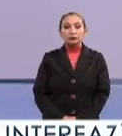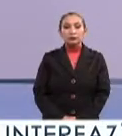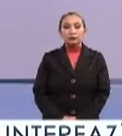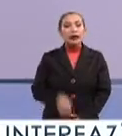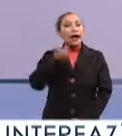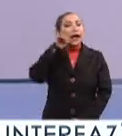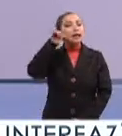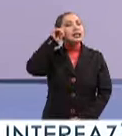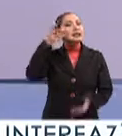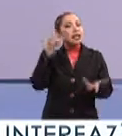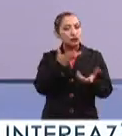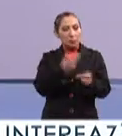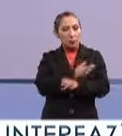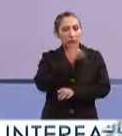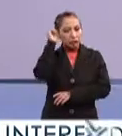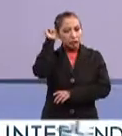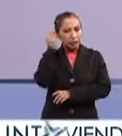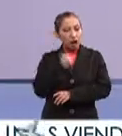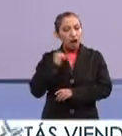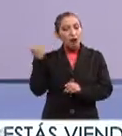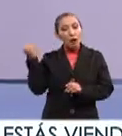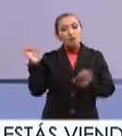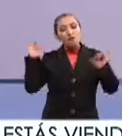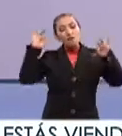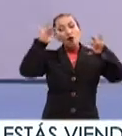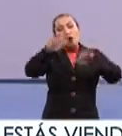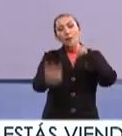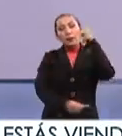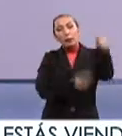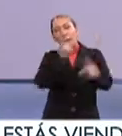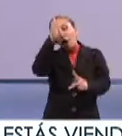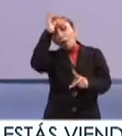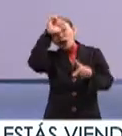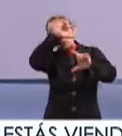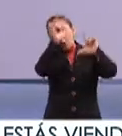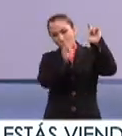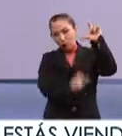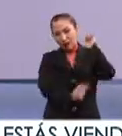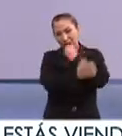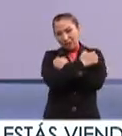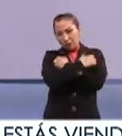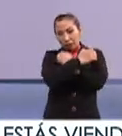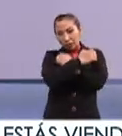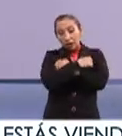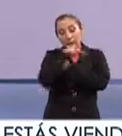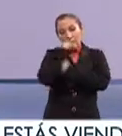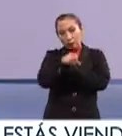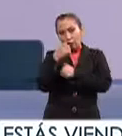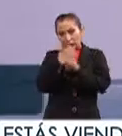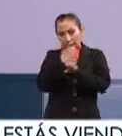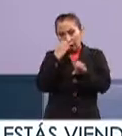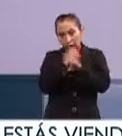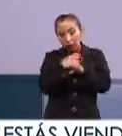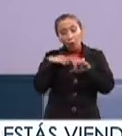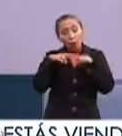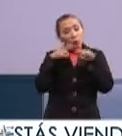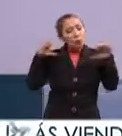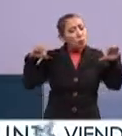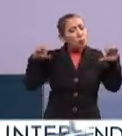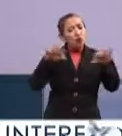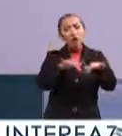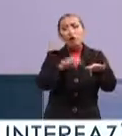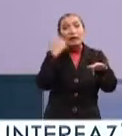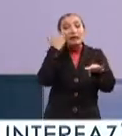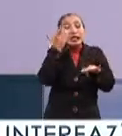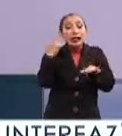Y ayer se llevó a cabo en Sinaloa el foro de consulta estatal por un acuerdo nacional sobre la educación en ese estado. Un encuentro en el que